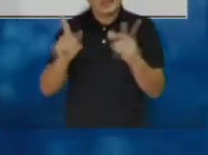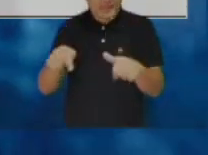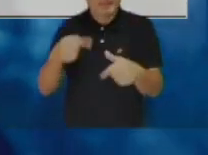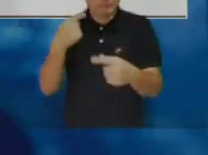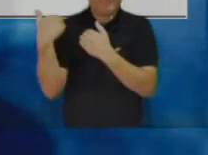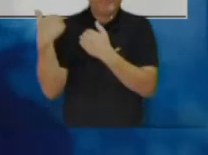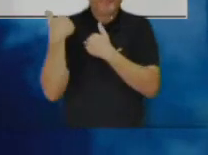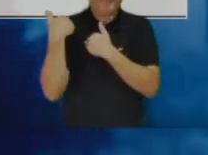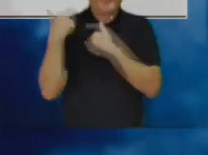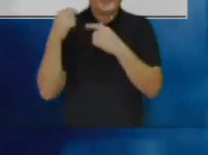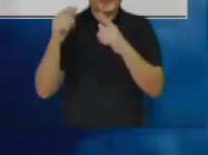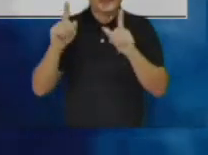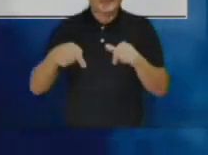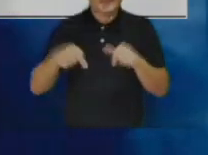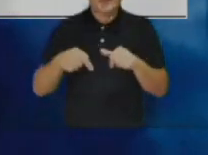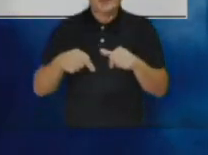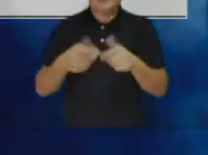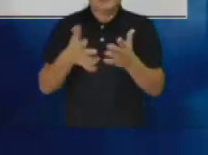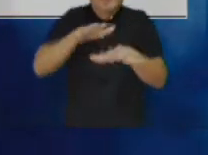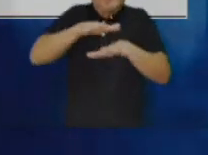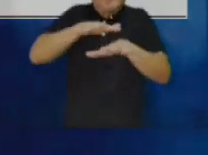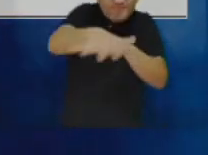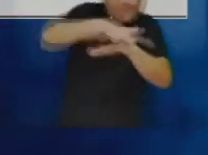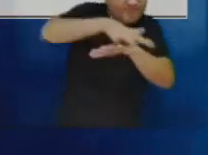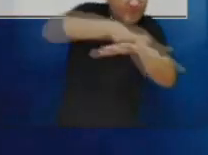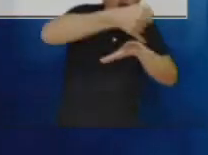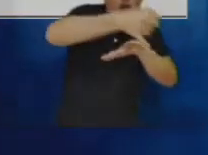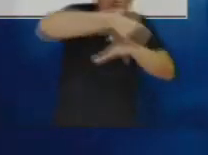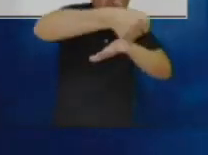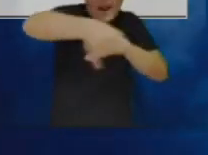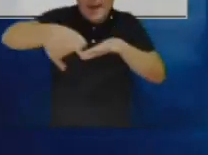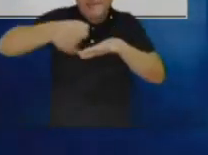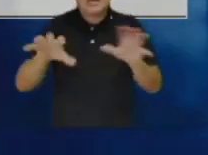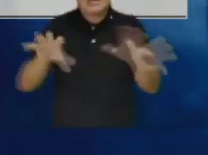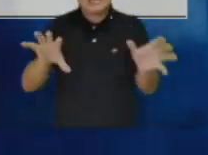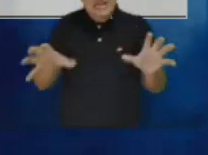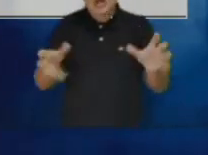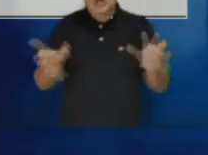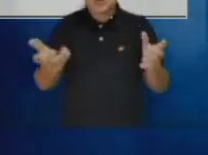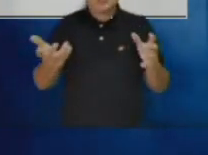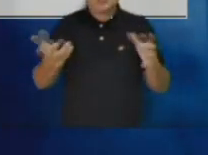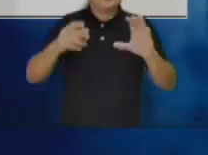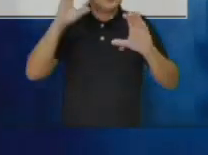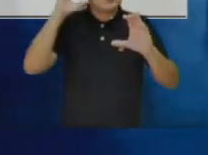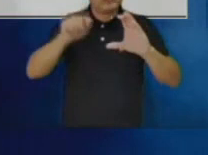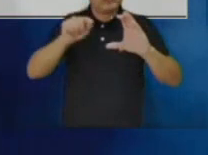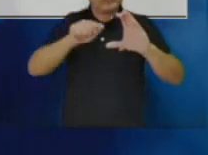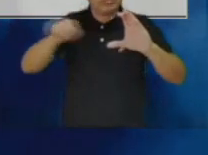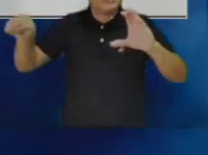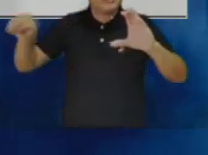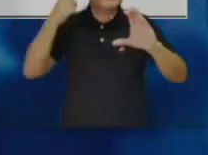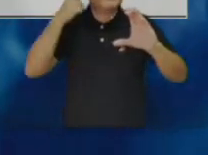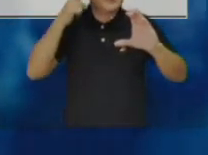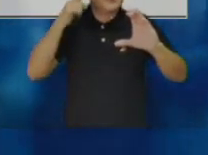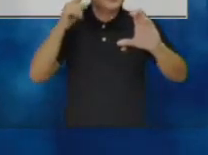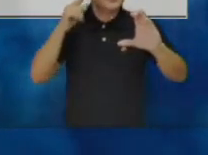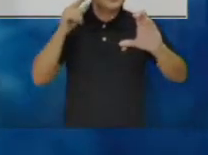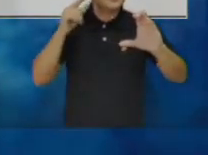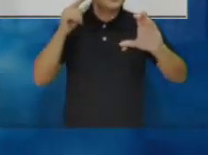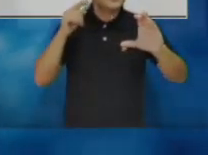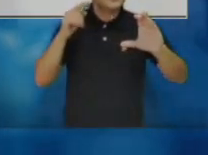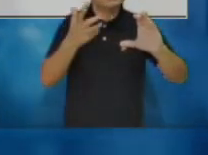de las redes de radio, control de las frecuencias y curativo, digamos,